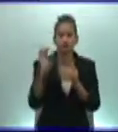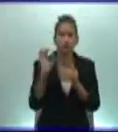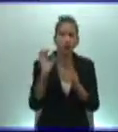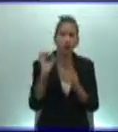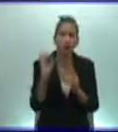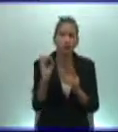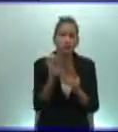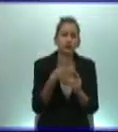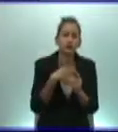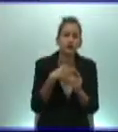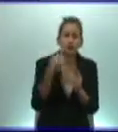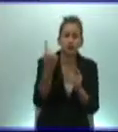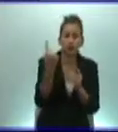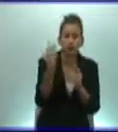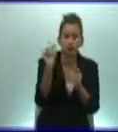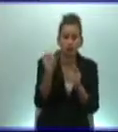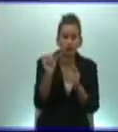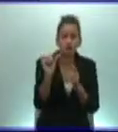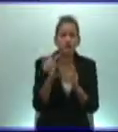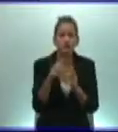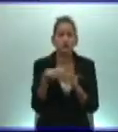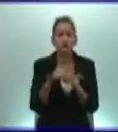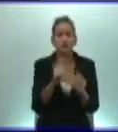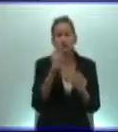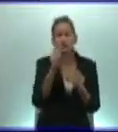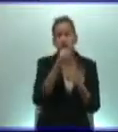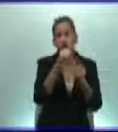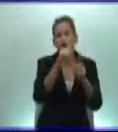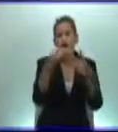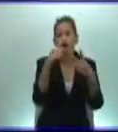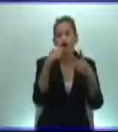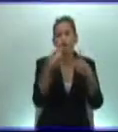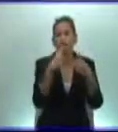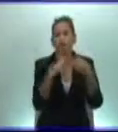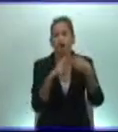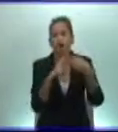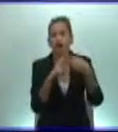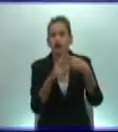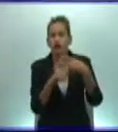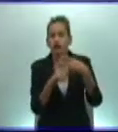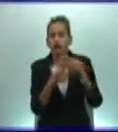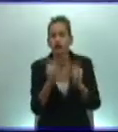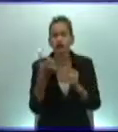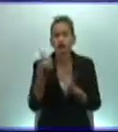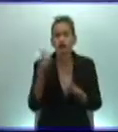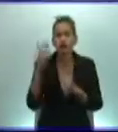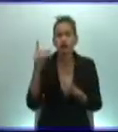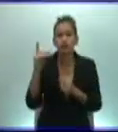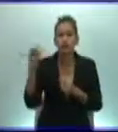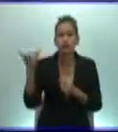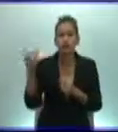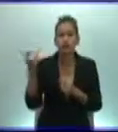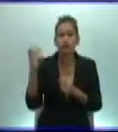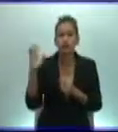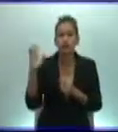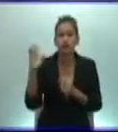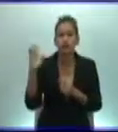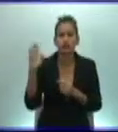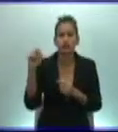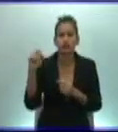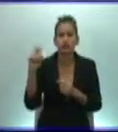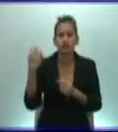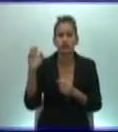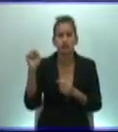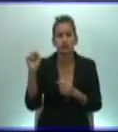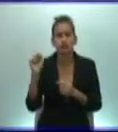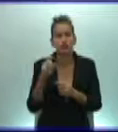sus ángulos adyacentes, o tienen dos lados y el ángulo comprendido respectivamente